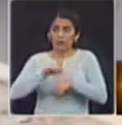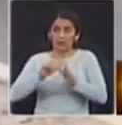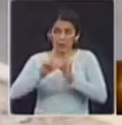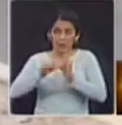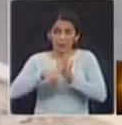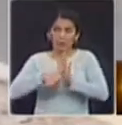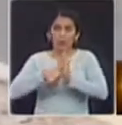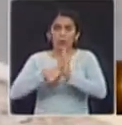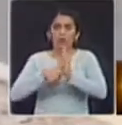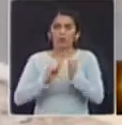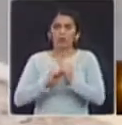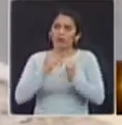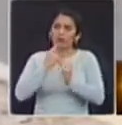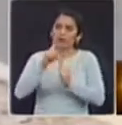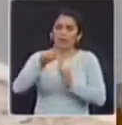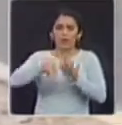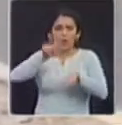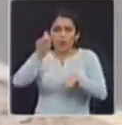la prisión preventiva.